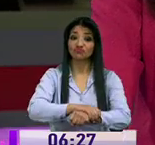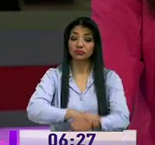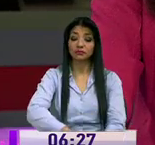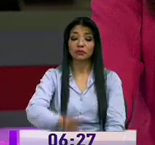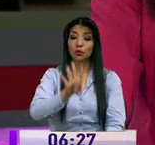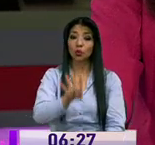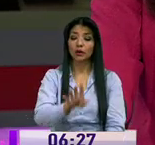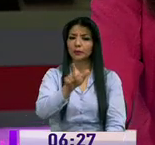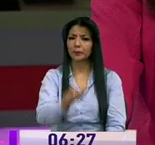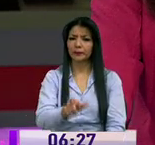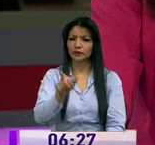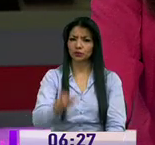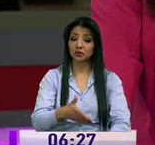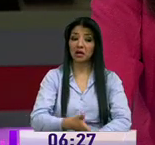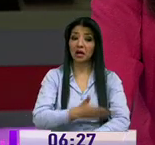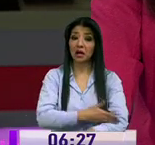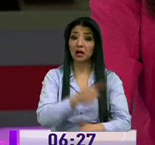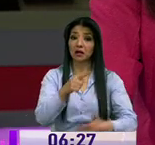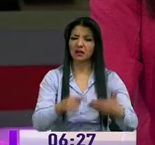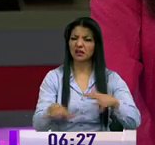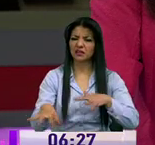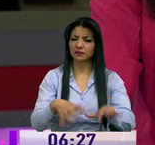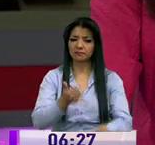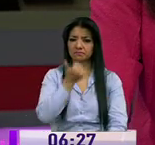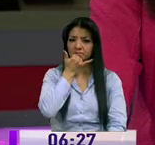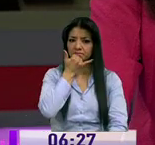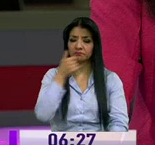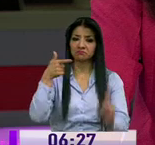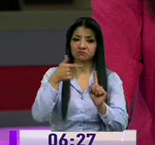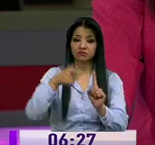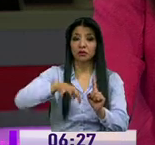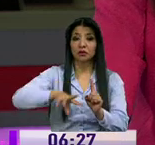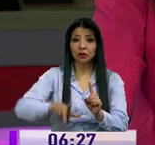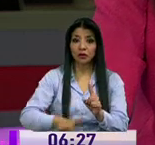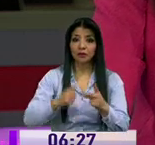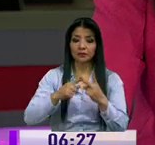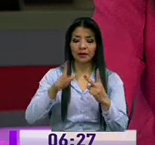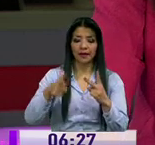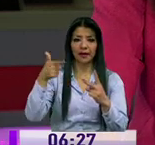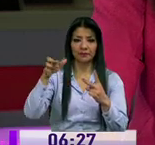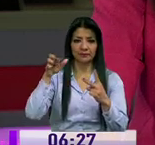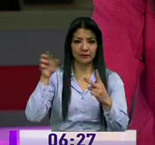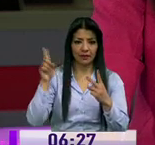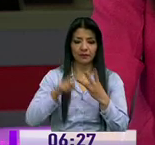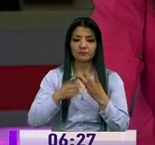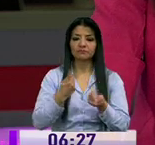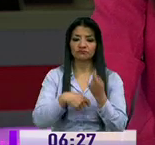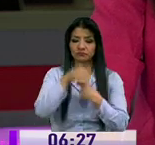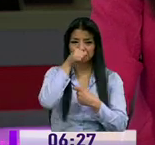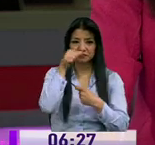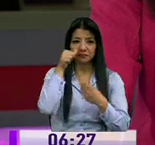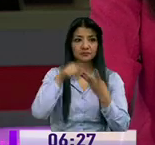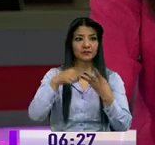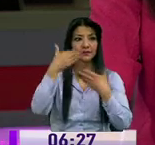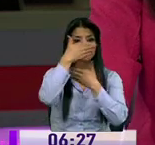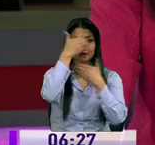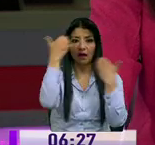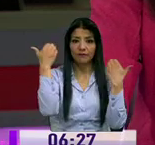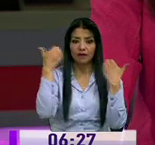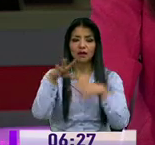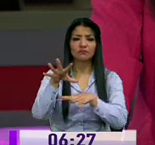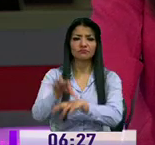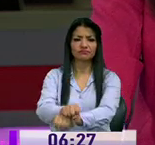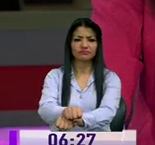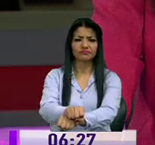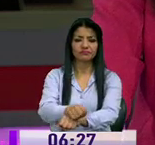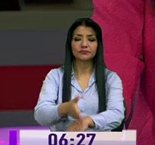que habrían cometido varios delitos, entre ellos robo a mano armada, porte de armas, microtráfico y estafa. Las detenciones se dieron